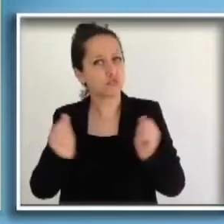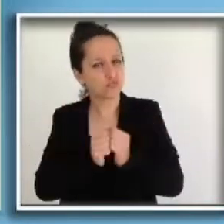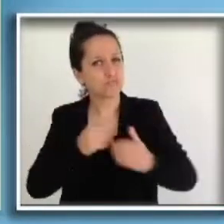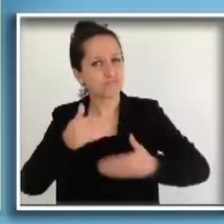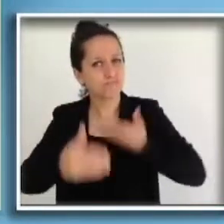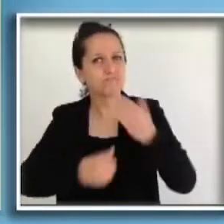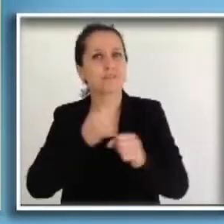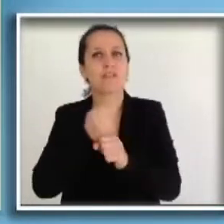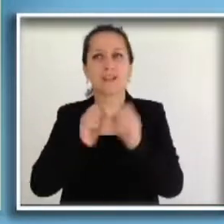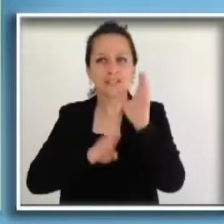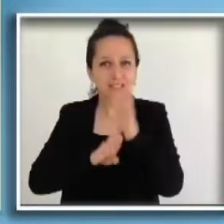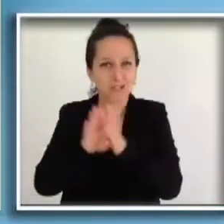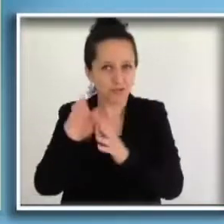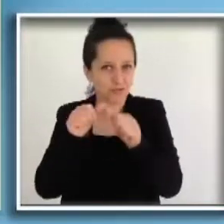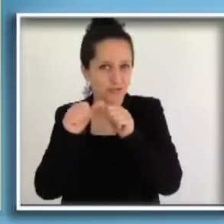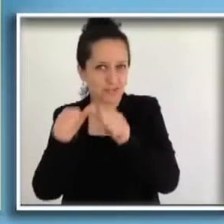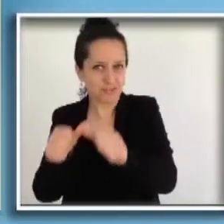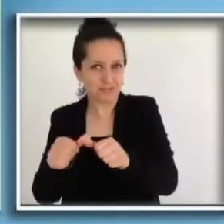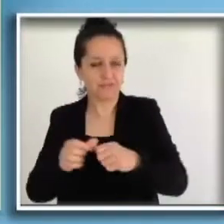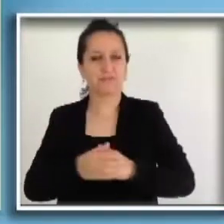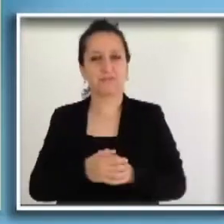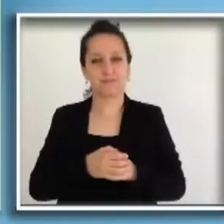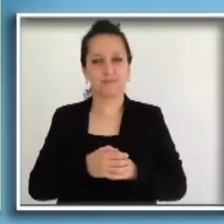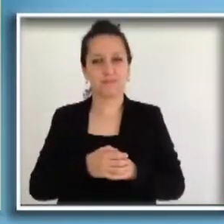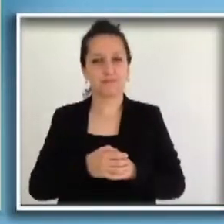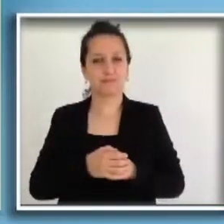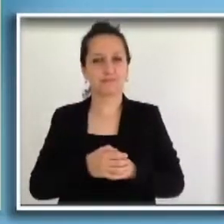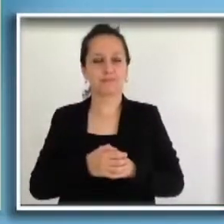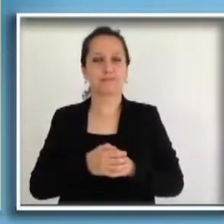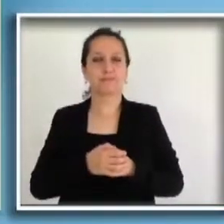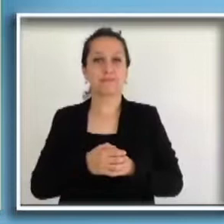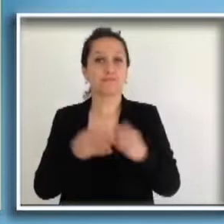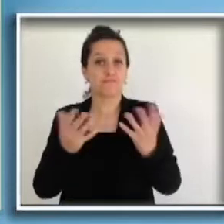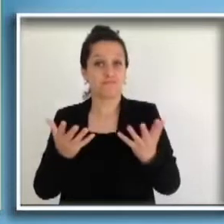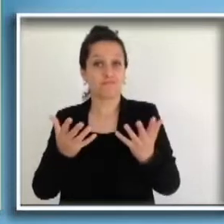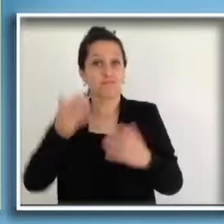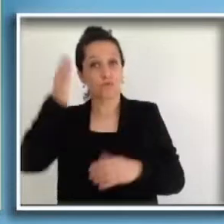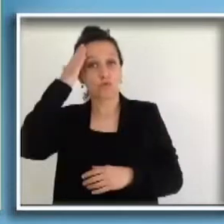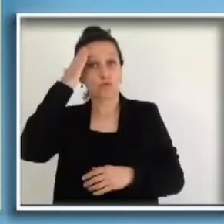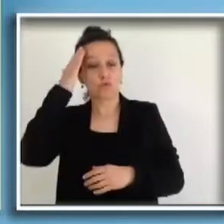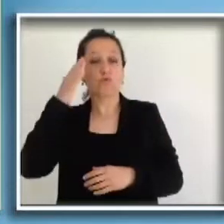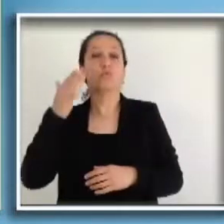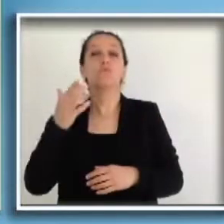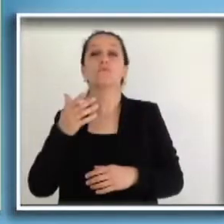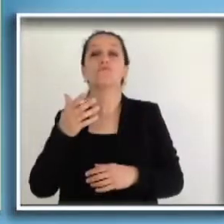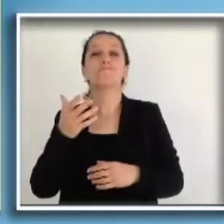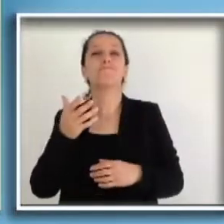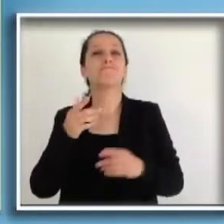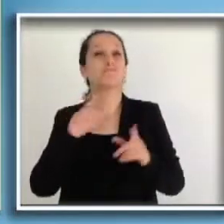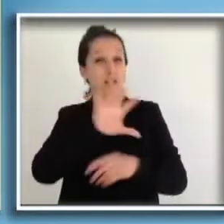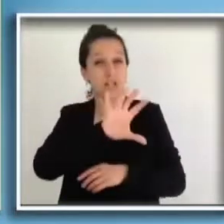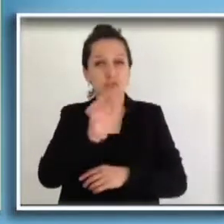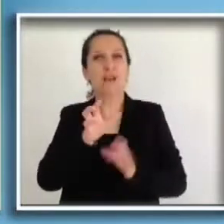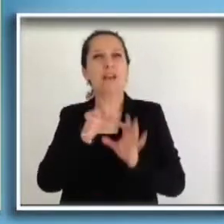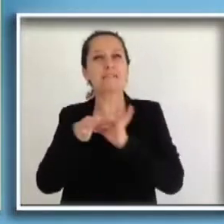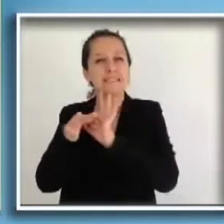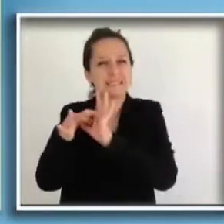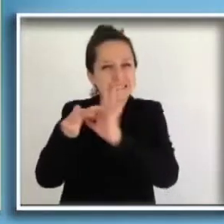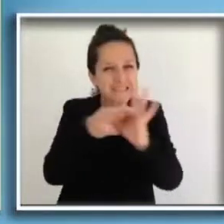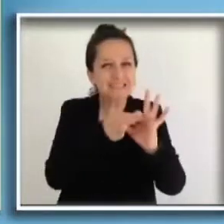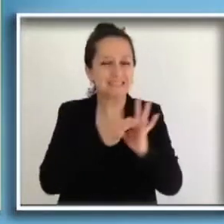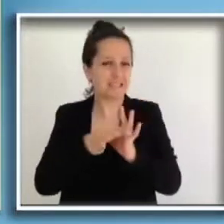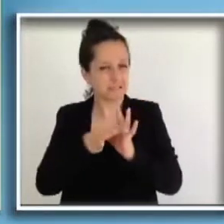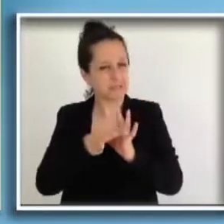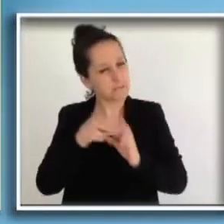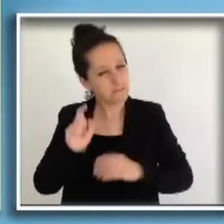sostenible en ese sentido sabemos lo importante que es la profundización de los lazos regionales a través de